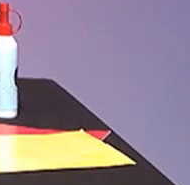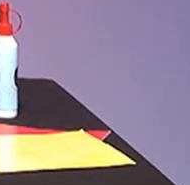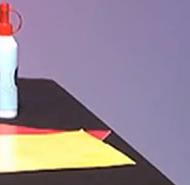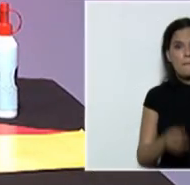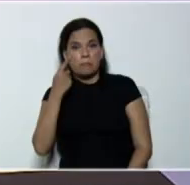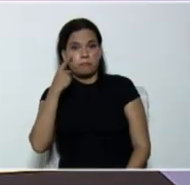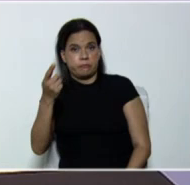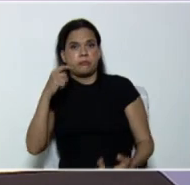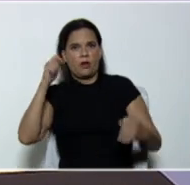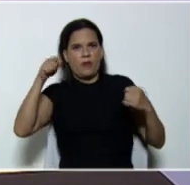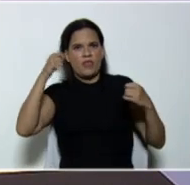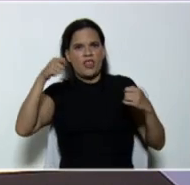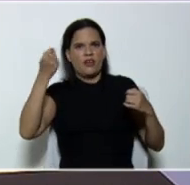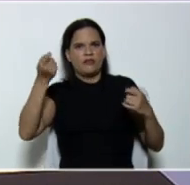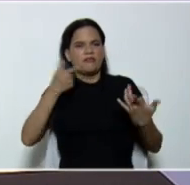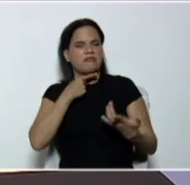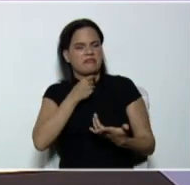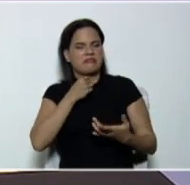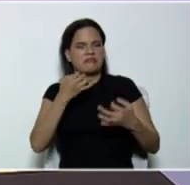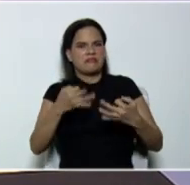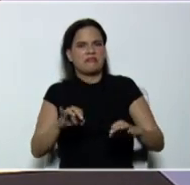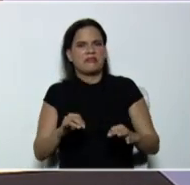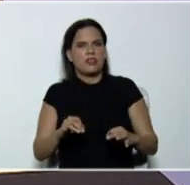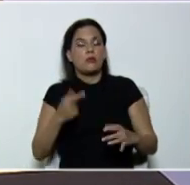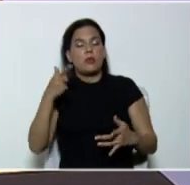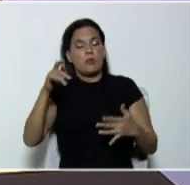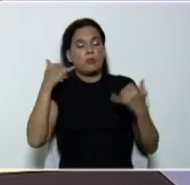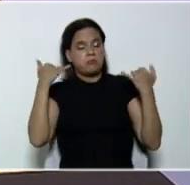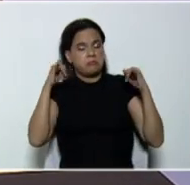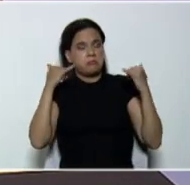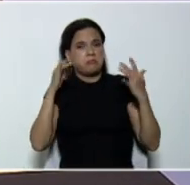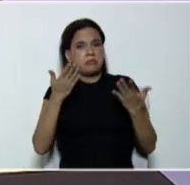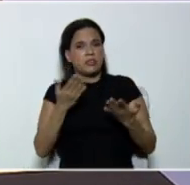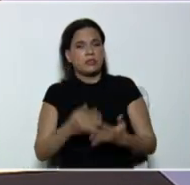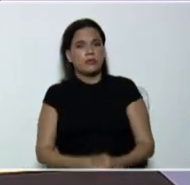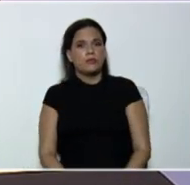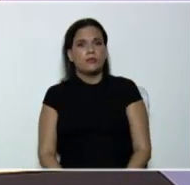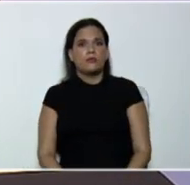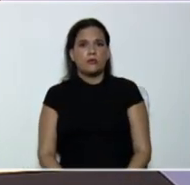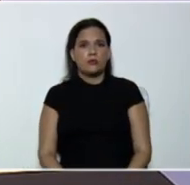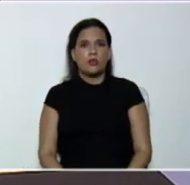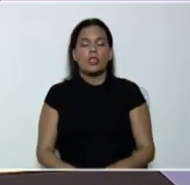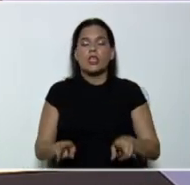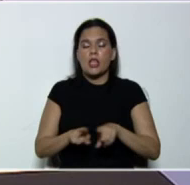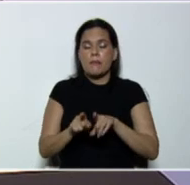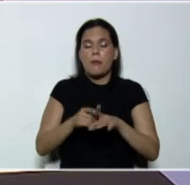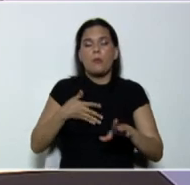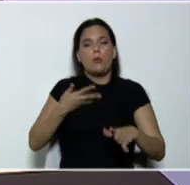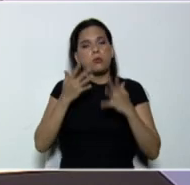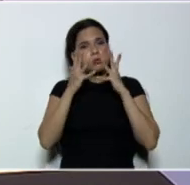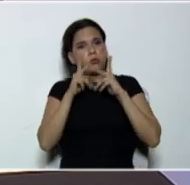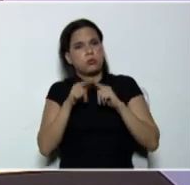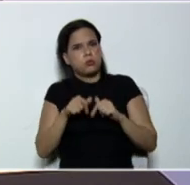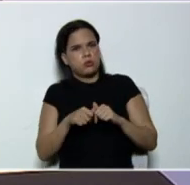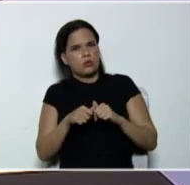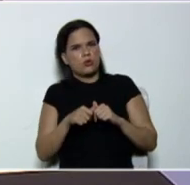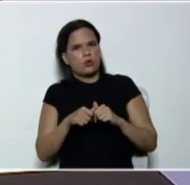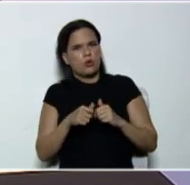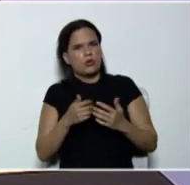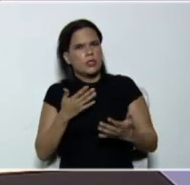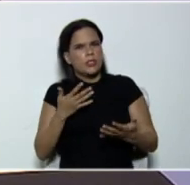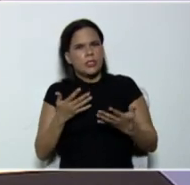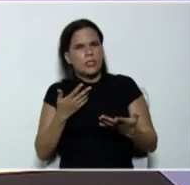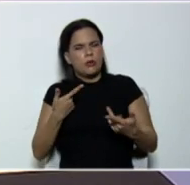¿Vieron el video? Qué chévere, ¿verdad? Sí, en casa también podemos divertirnos. Sí, también podemos contar cuando estamos, ¿verdad?